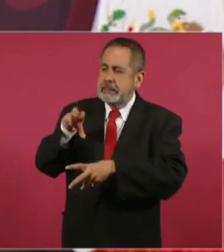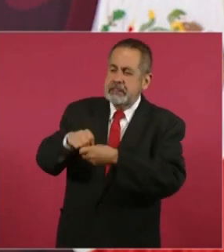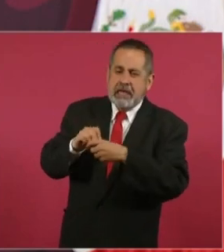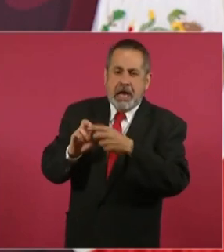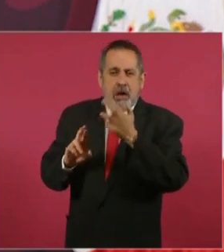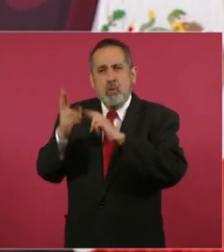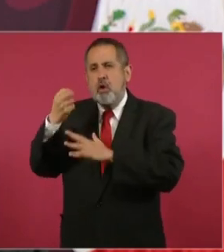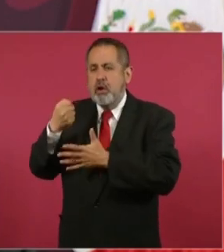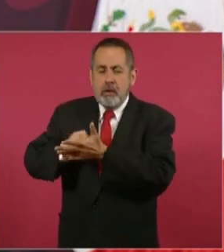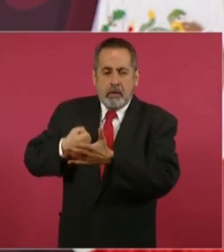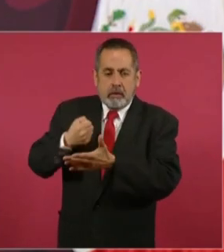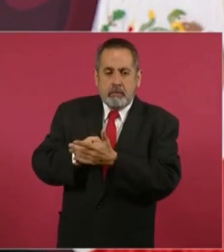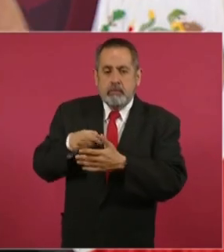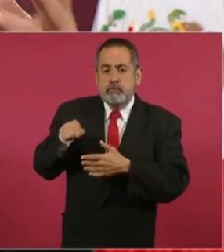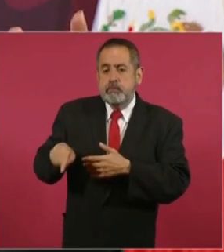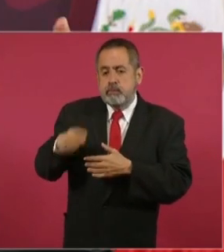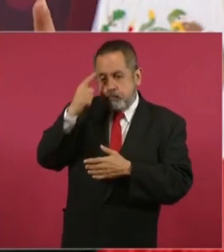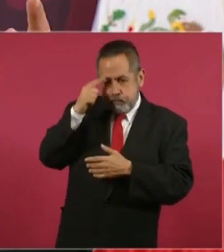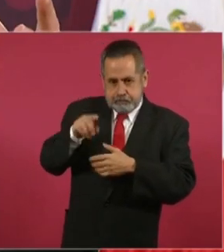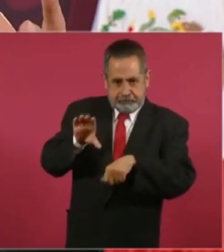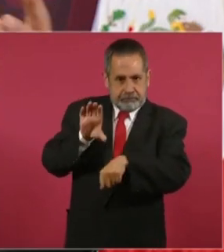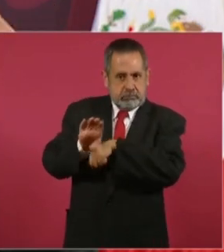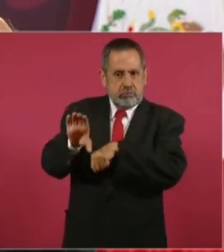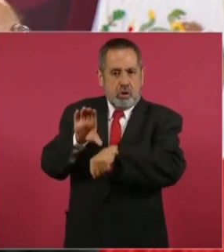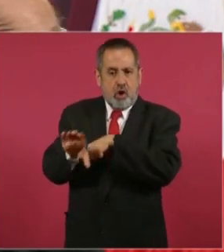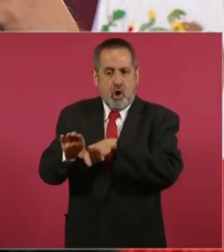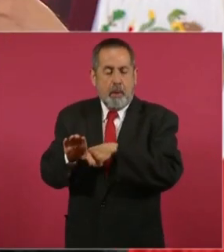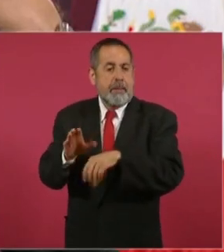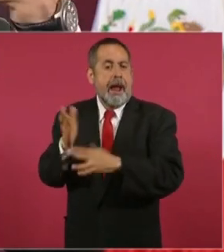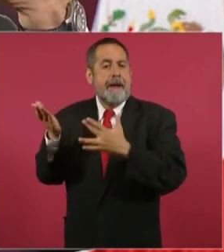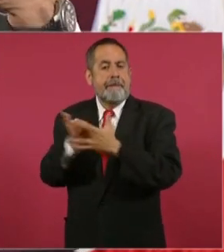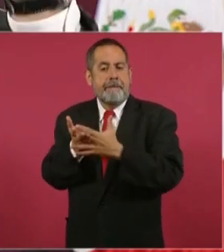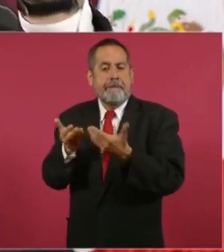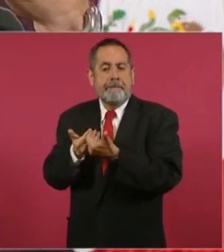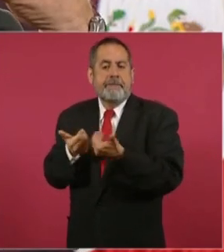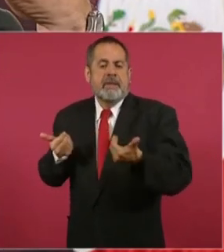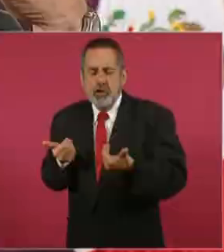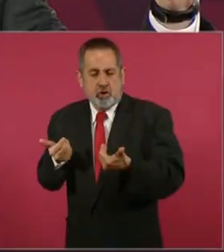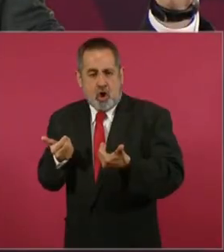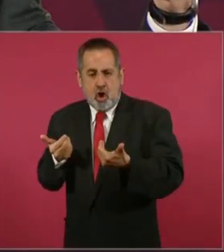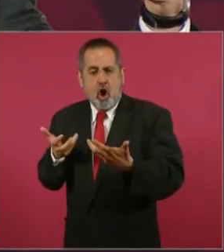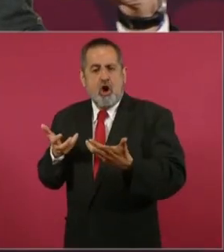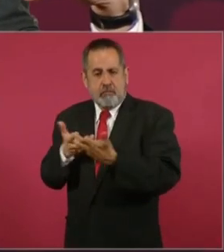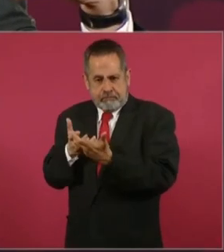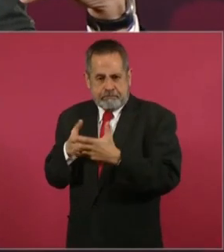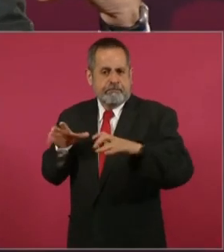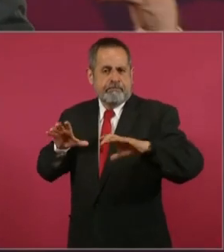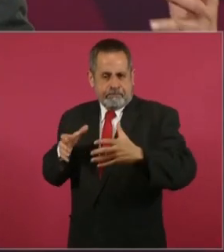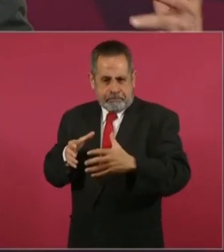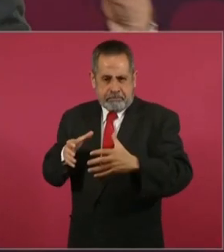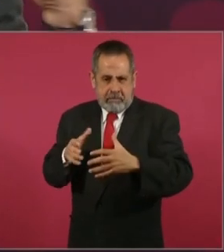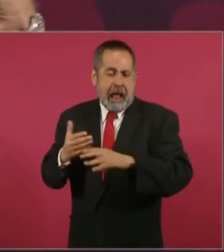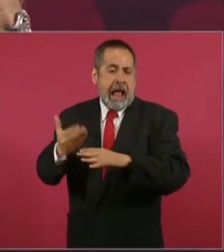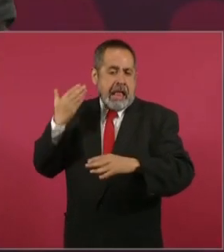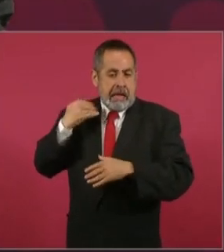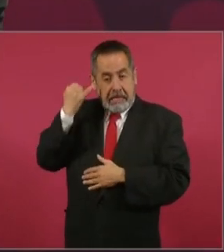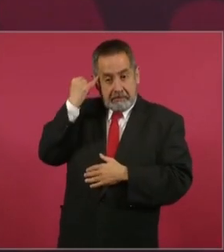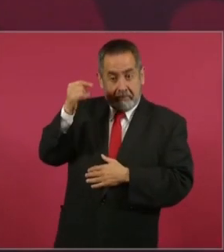luchaban por que no se desintegrara Colombia, porque ya estaba el plan